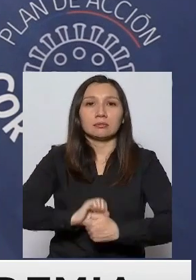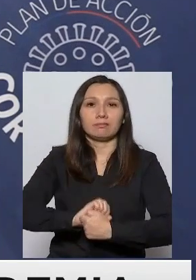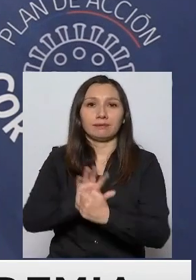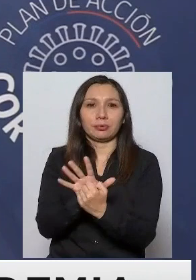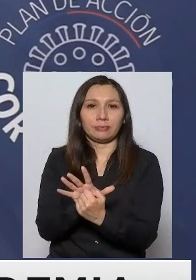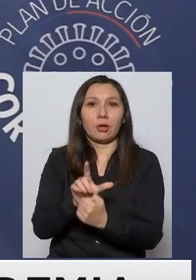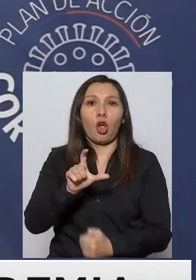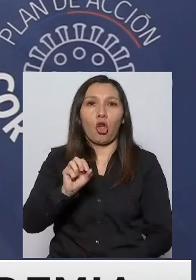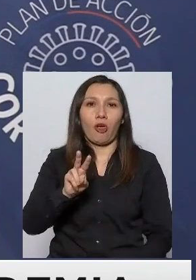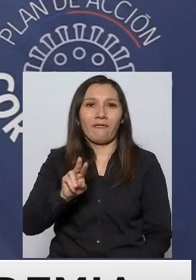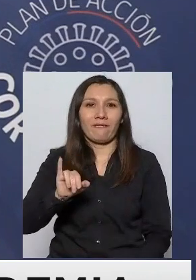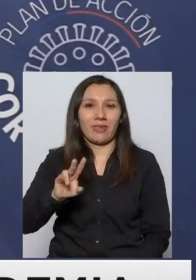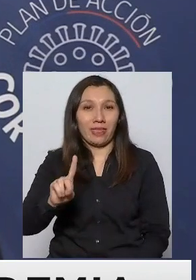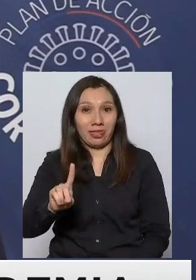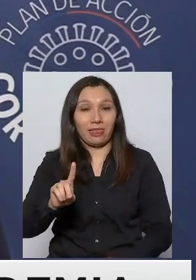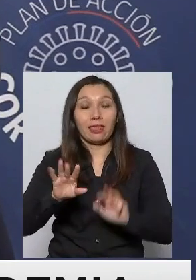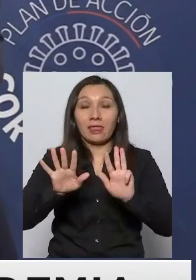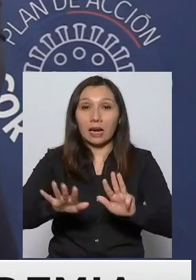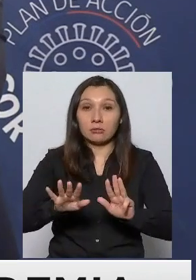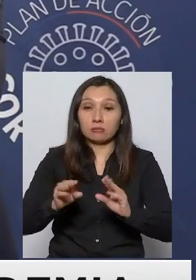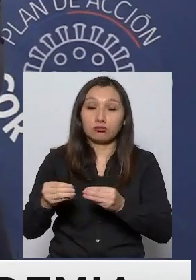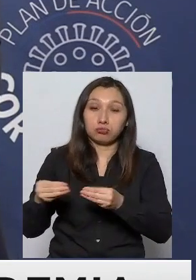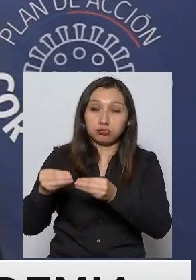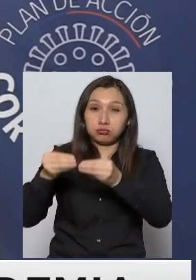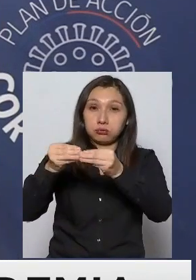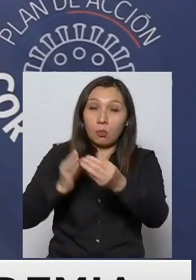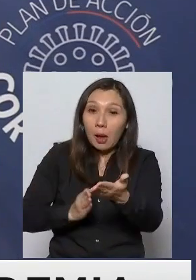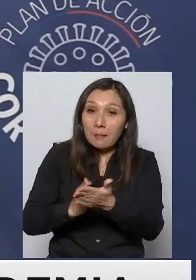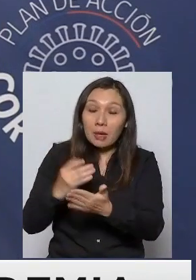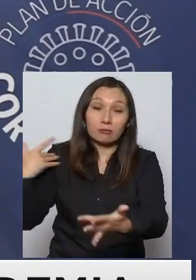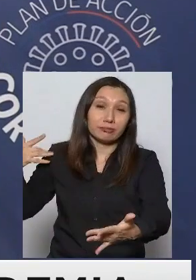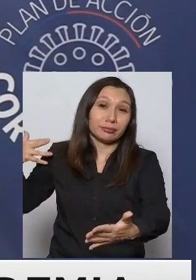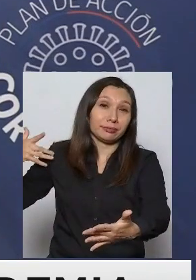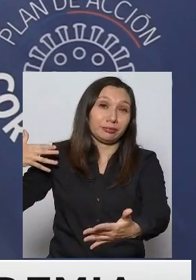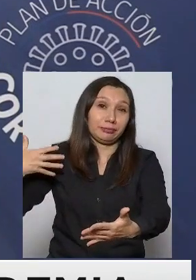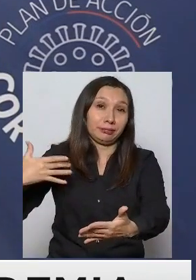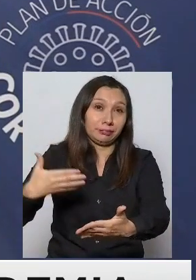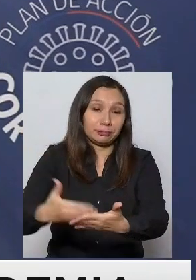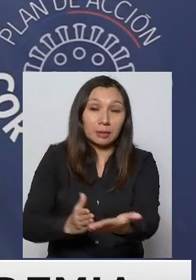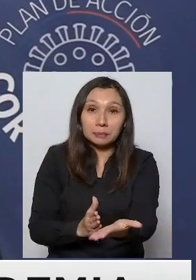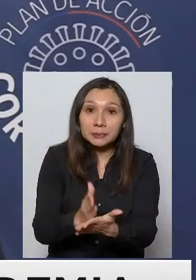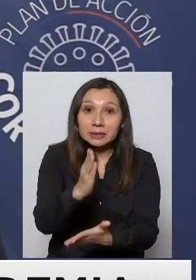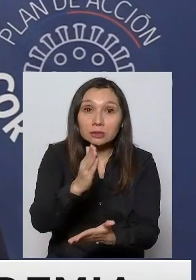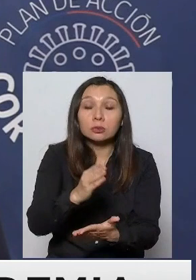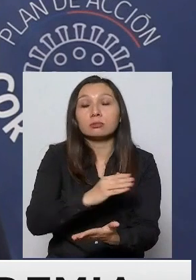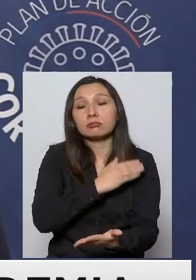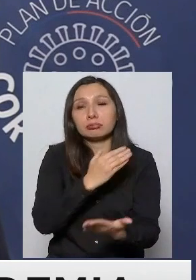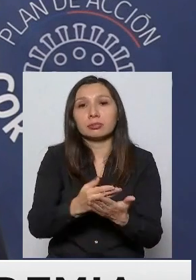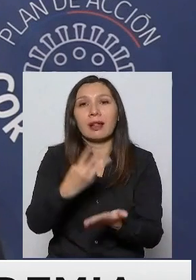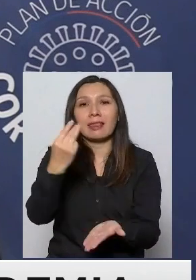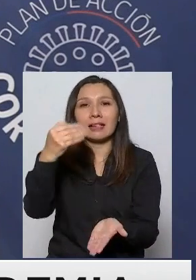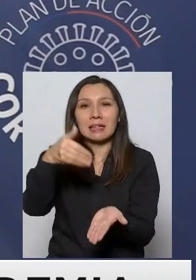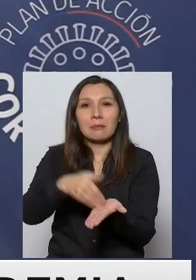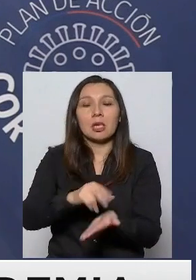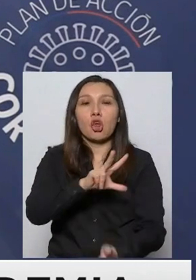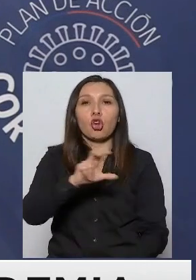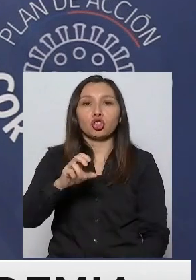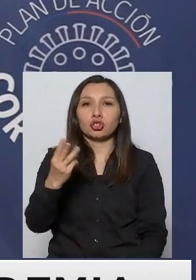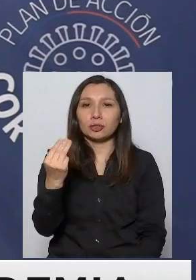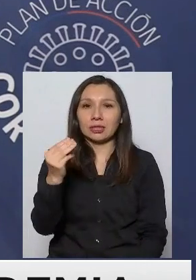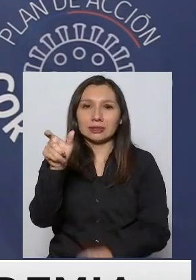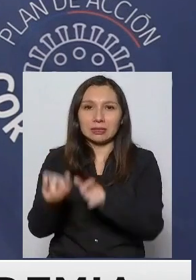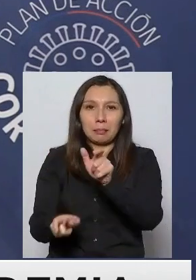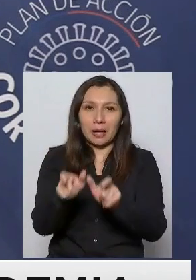19 lo que da un total a la fecha desde el inicio de la pandemia en nuestro país de 13 mil 813